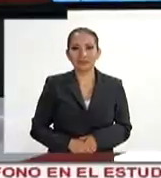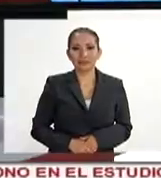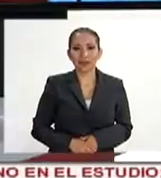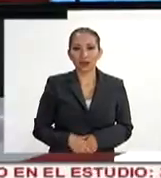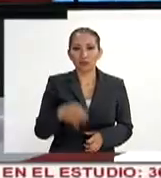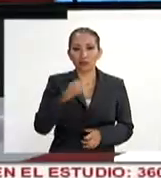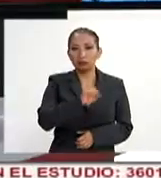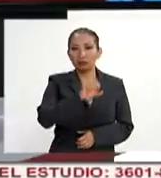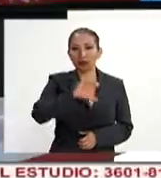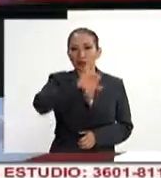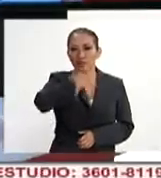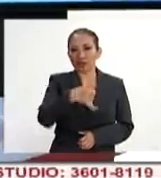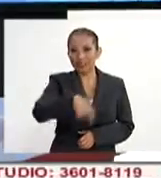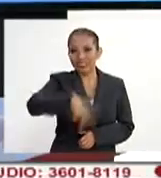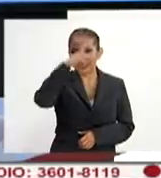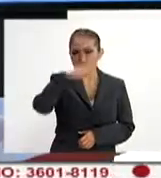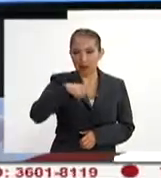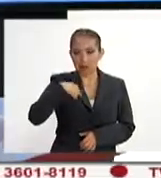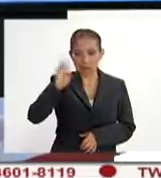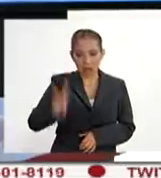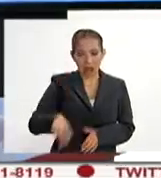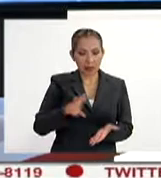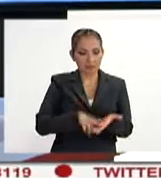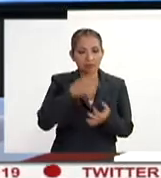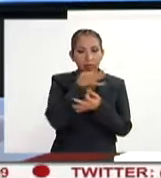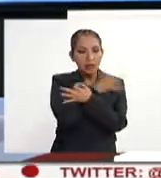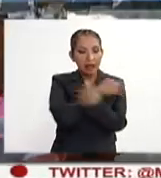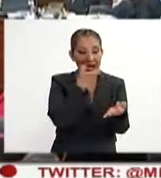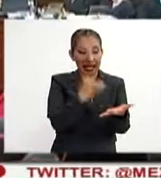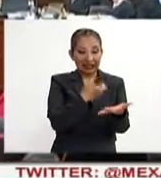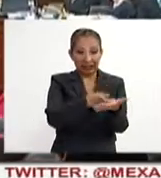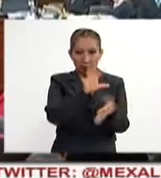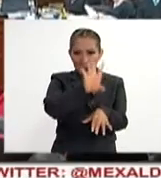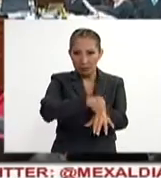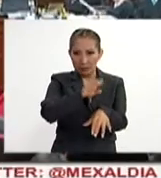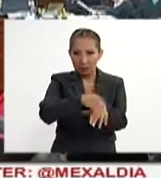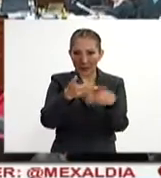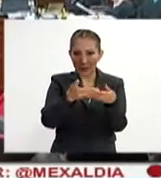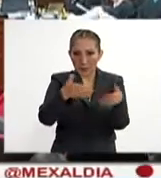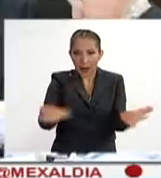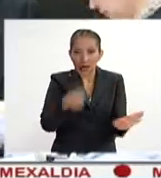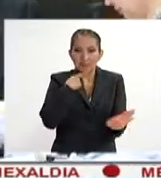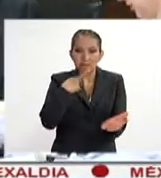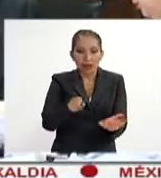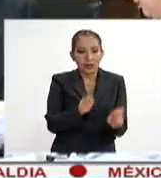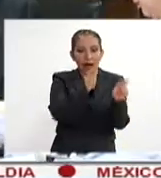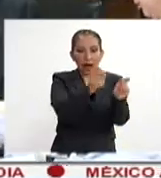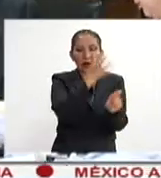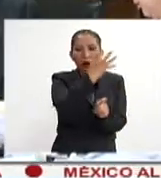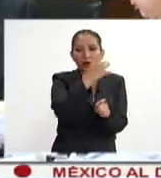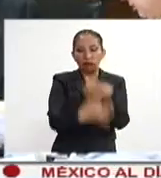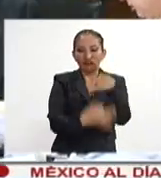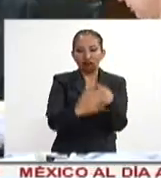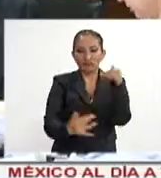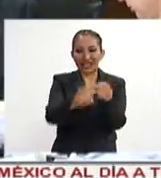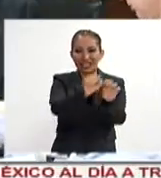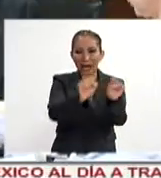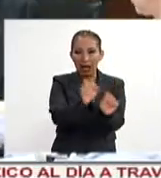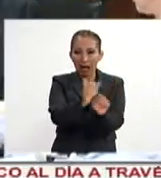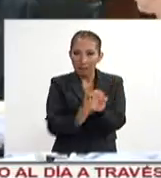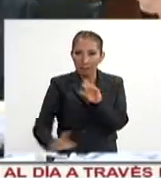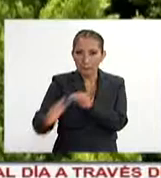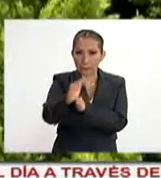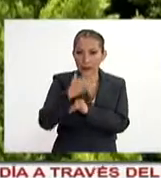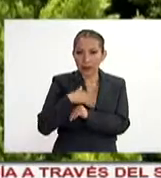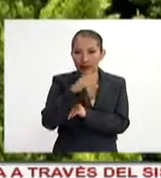La Suprema Corte de Justicia de la Nación avaló el decreto mediante el cual se autoriza la ampliación de mandato de 4 magistrados de la Sala Superior